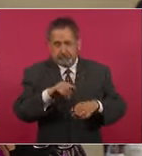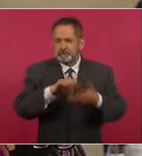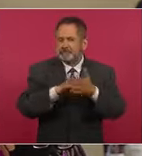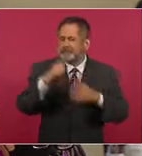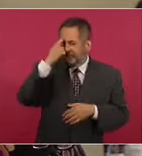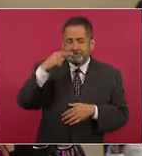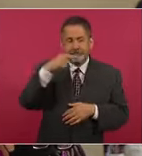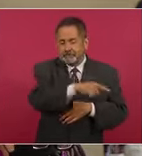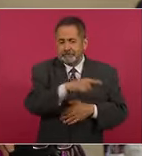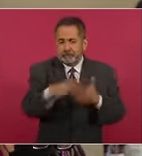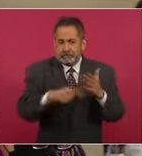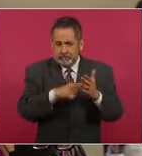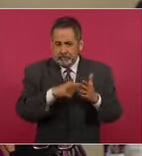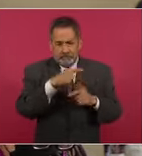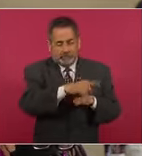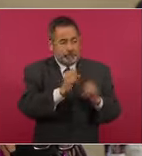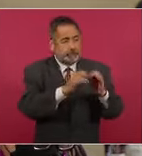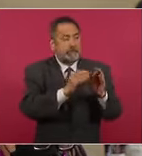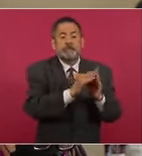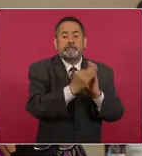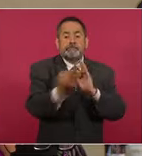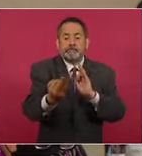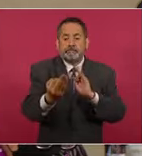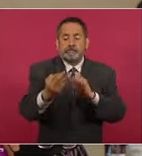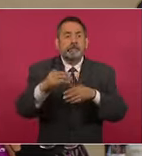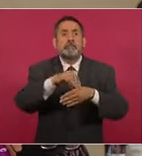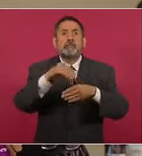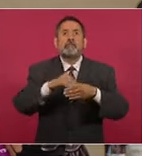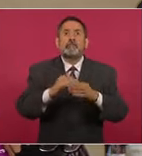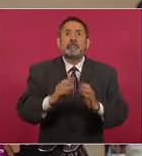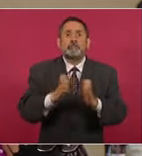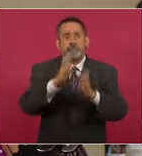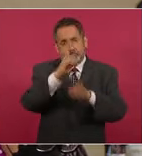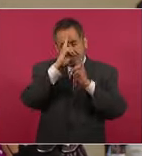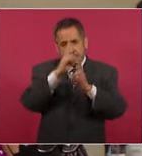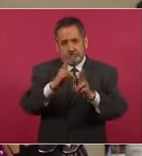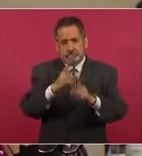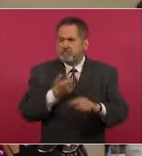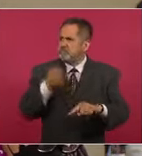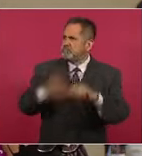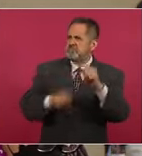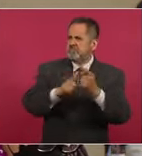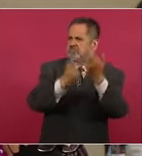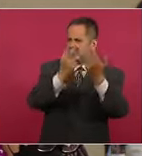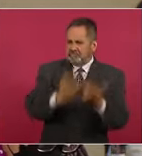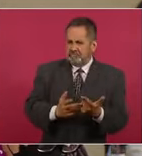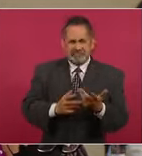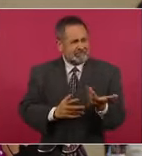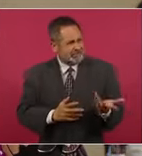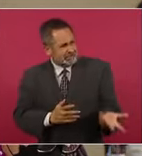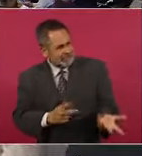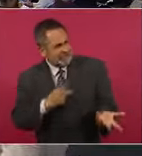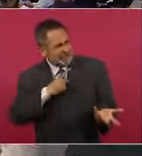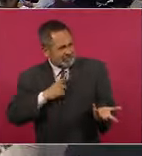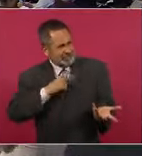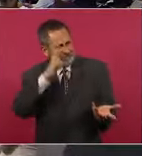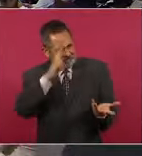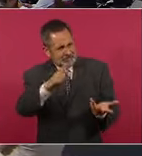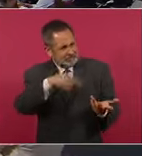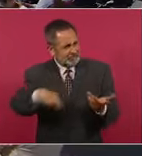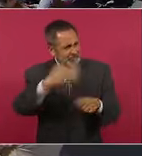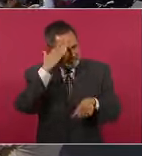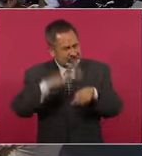casino, cuyo dueño o dueños lo tiraron, que nuevamente se les permita tenerlo ahí en memoria de las víctimas.